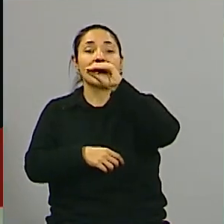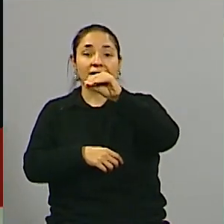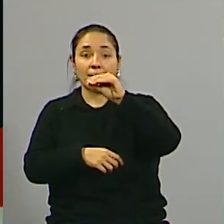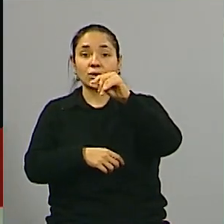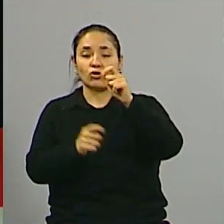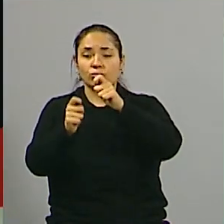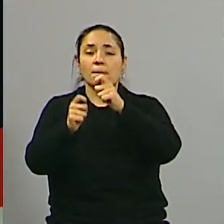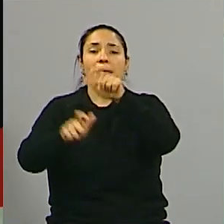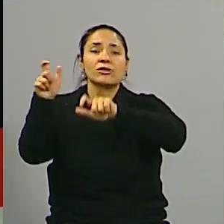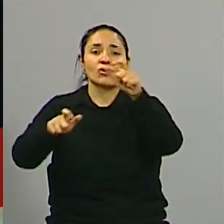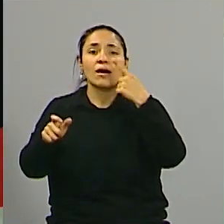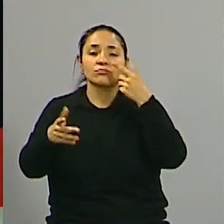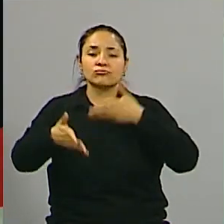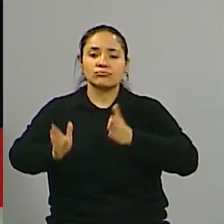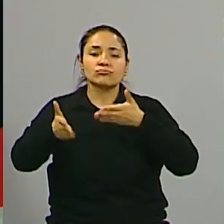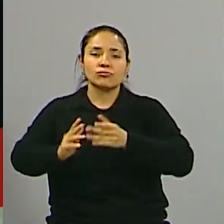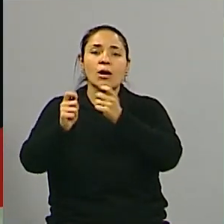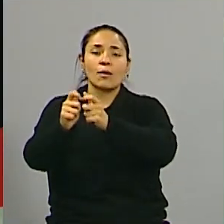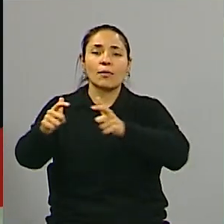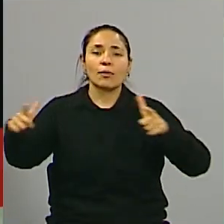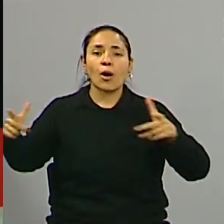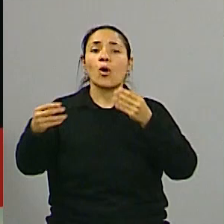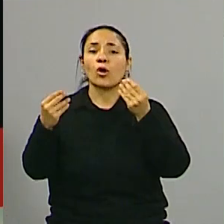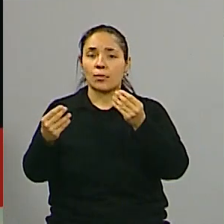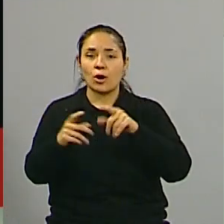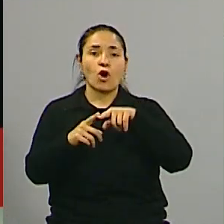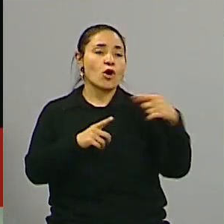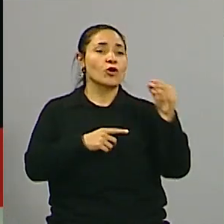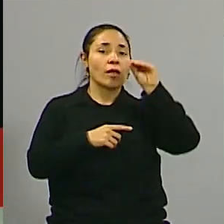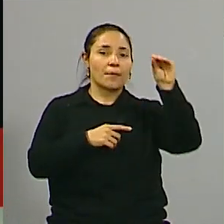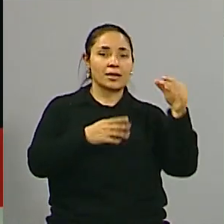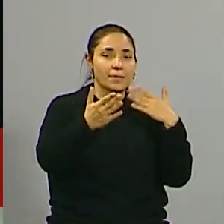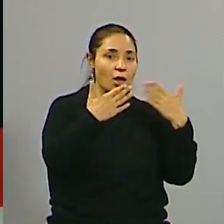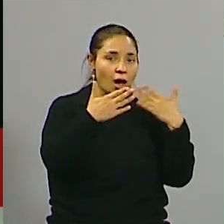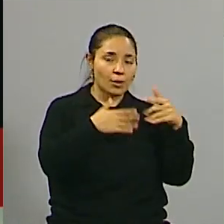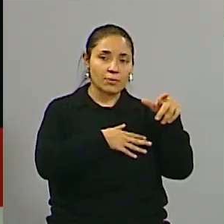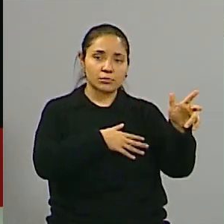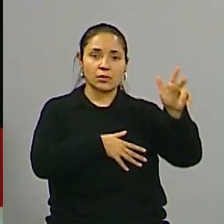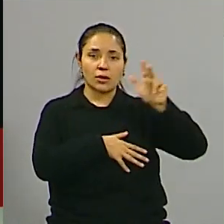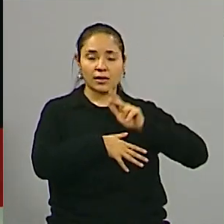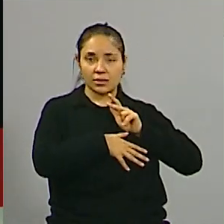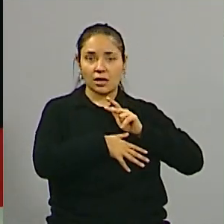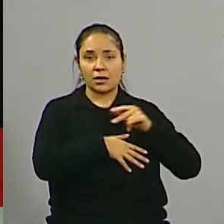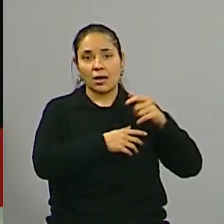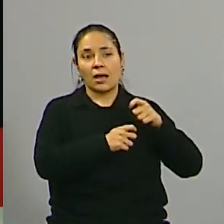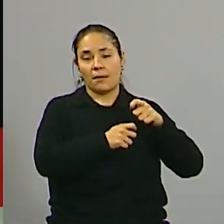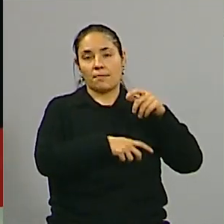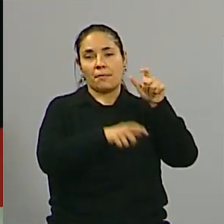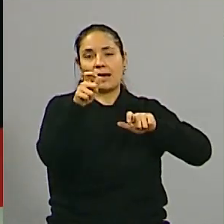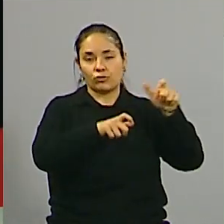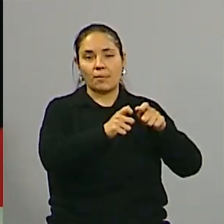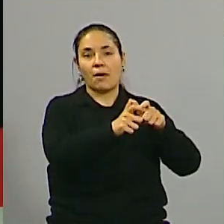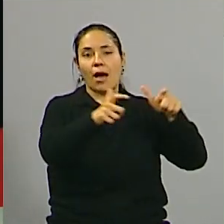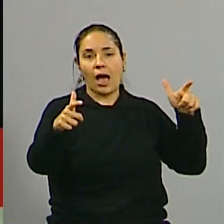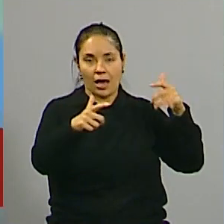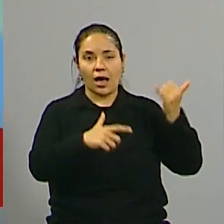tenido, bueno, la oportunidad de hablar con gente de otros departamentos y nos decían, bueno, obviamente hay crecimiento de la población